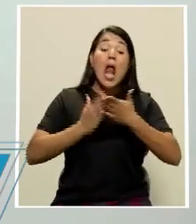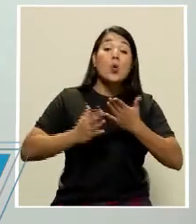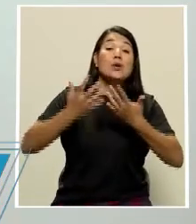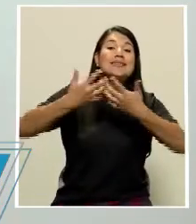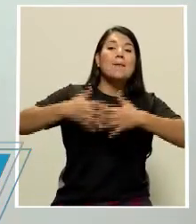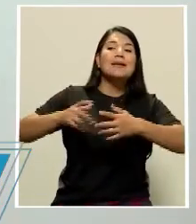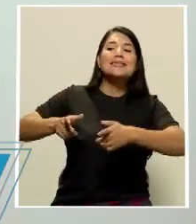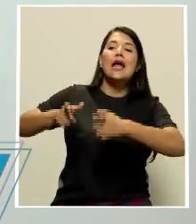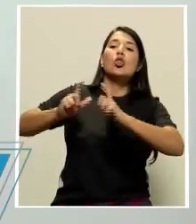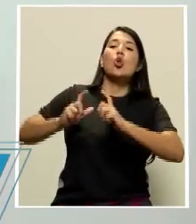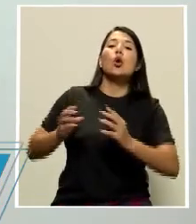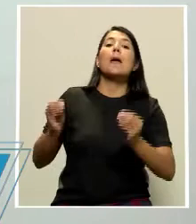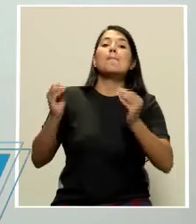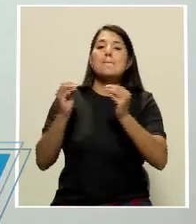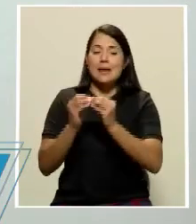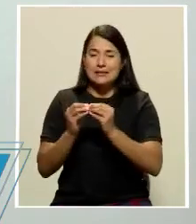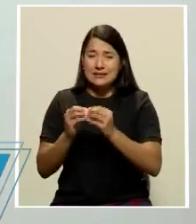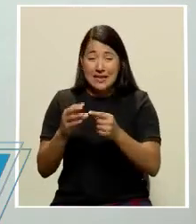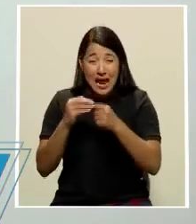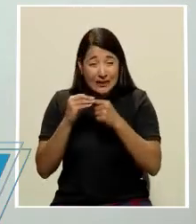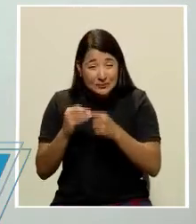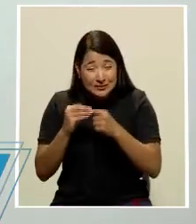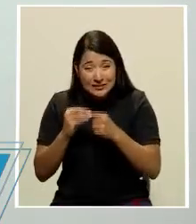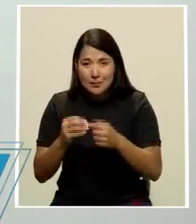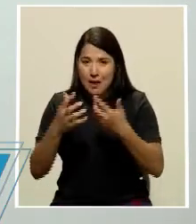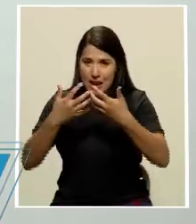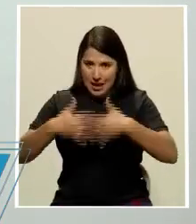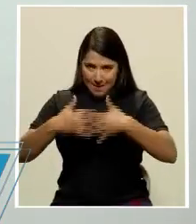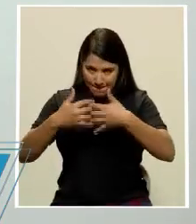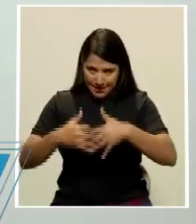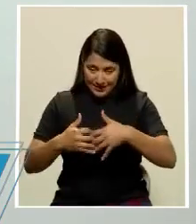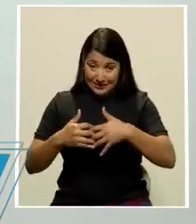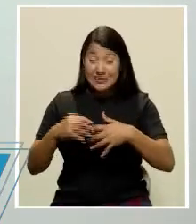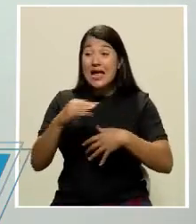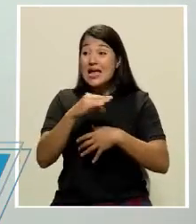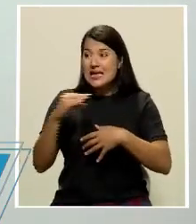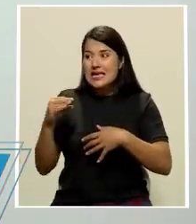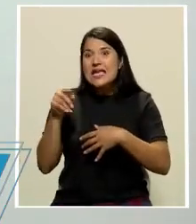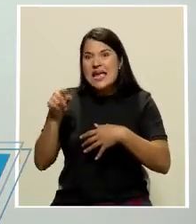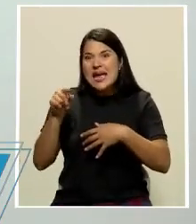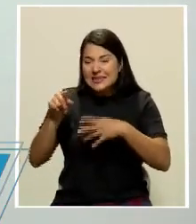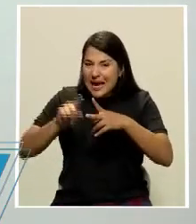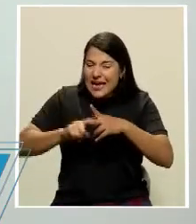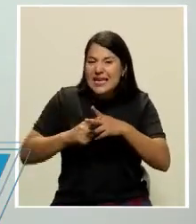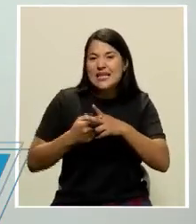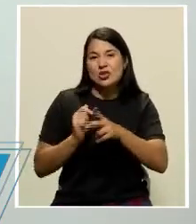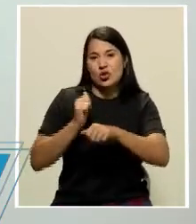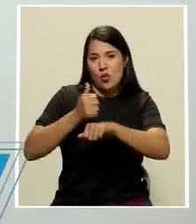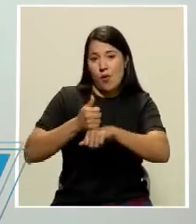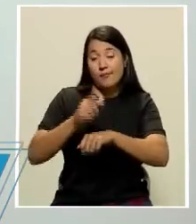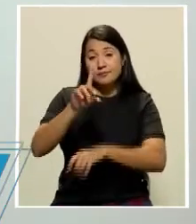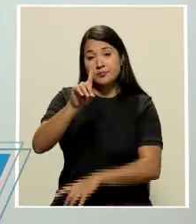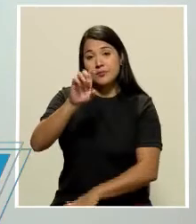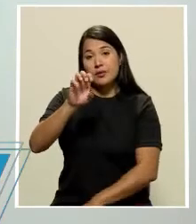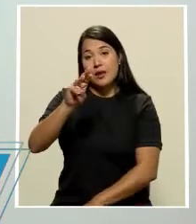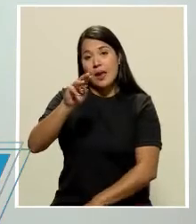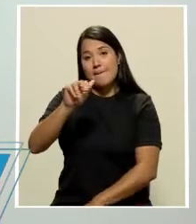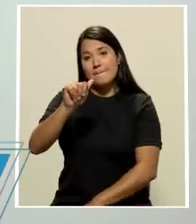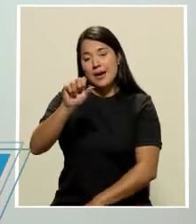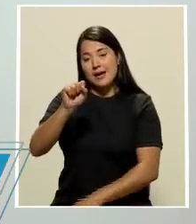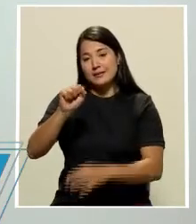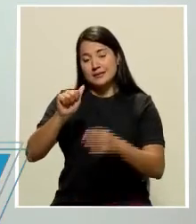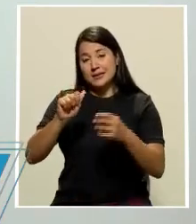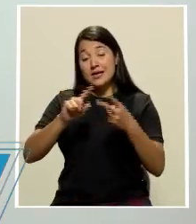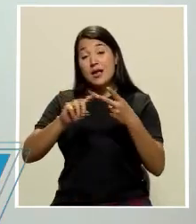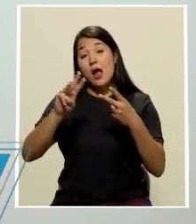otras. De las principales empresas y que además son fundadoras del Banco de Alimentos tenemos a Demasa, a Walmart,